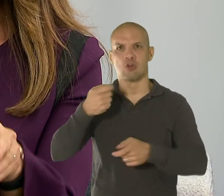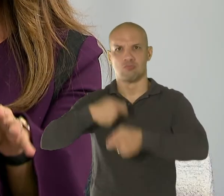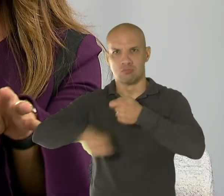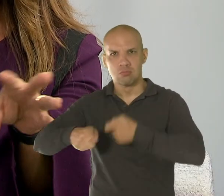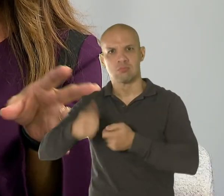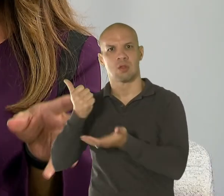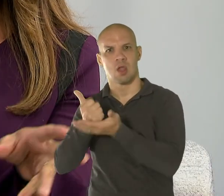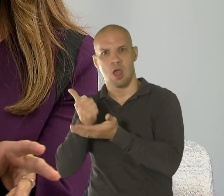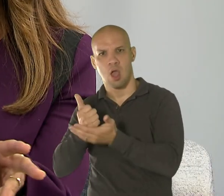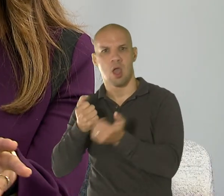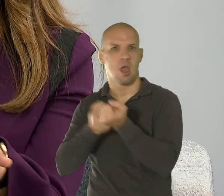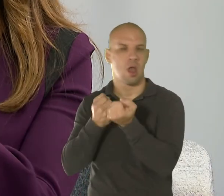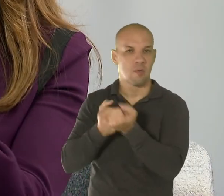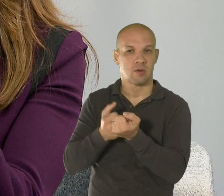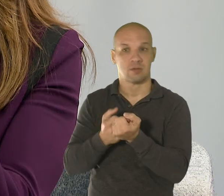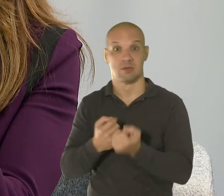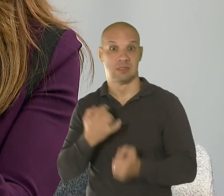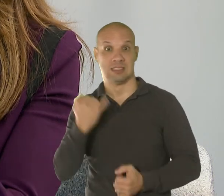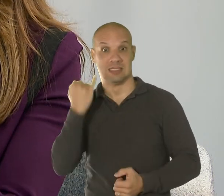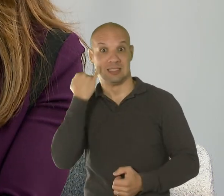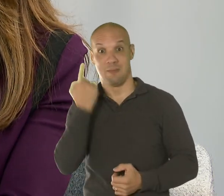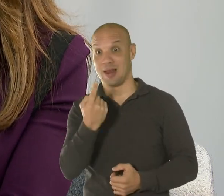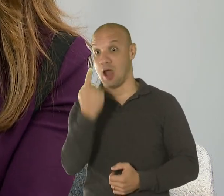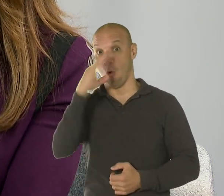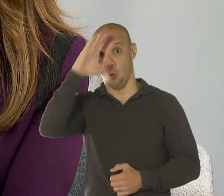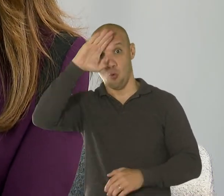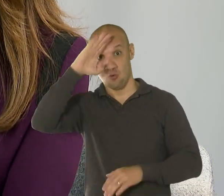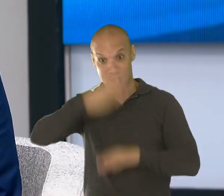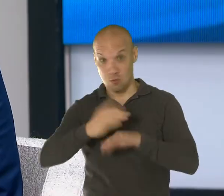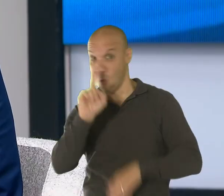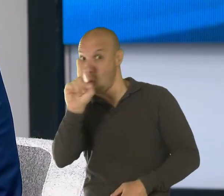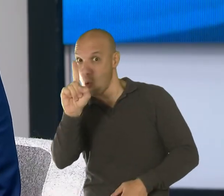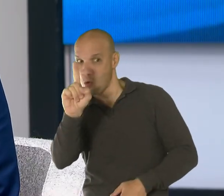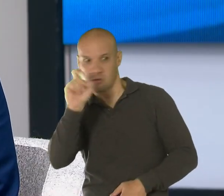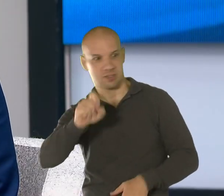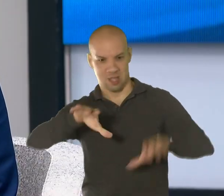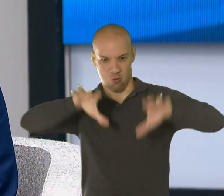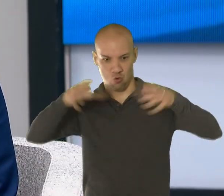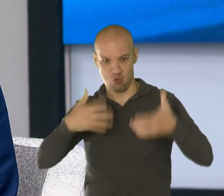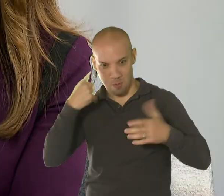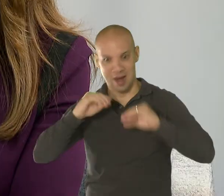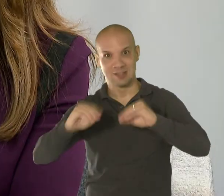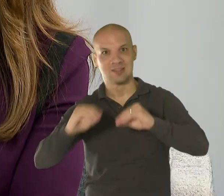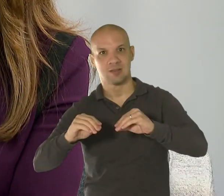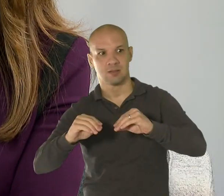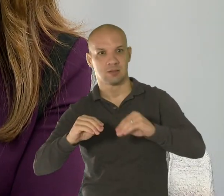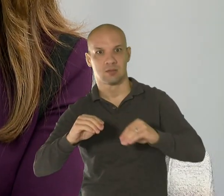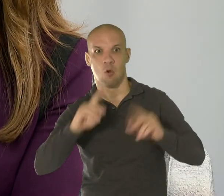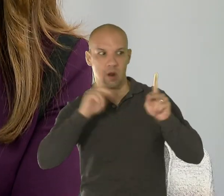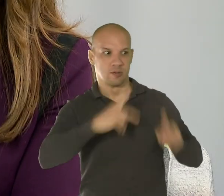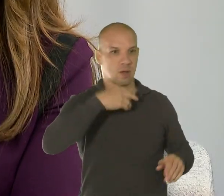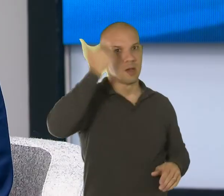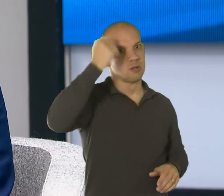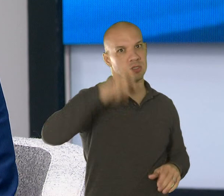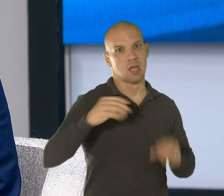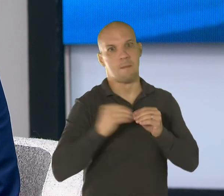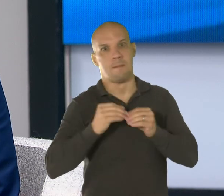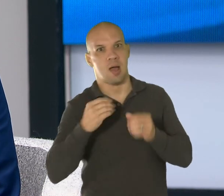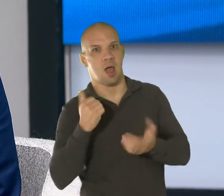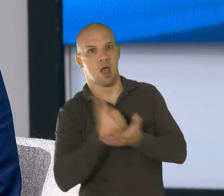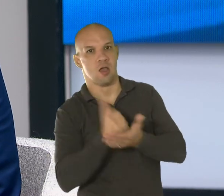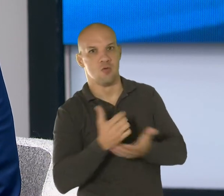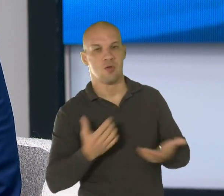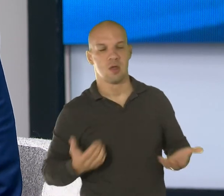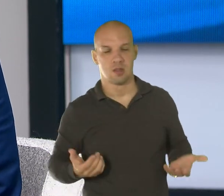un niño hace falta toda una aldea, para un ciudadano adulto mayor también. Aún más, aún más. Así que esto es un escenario que hay que trabajar, hay que